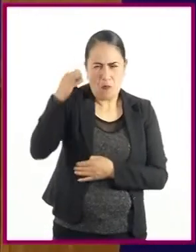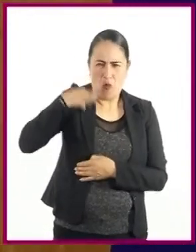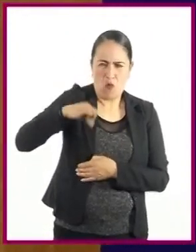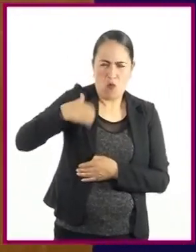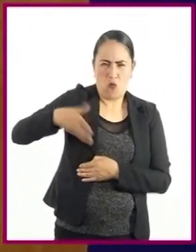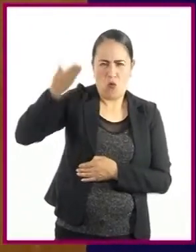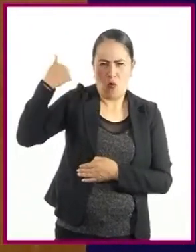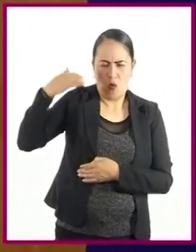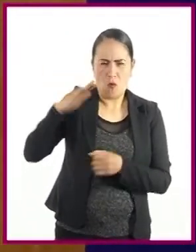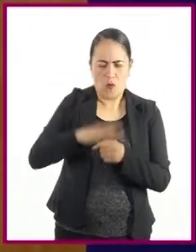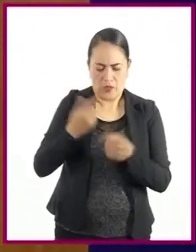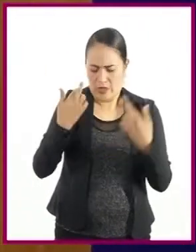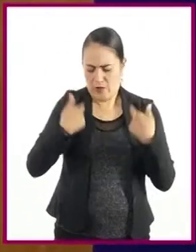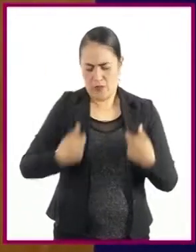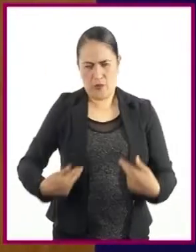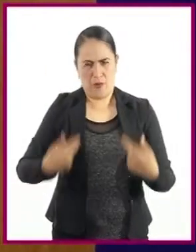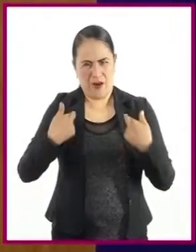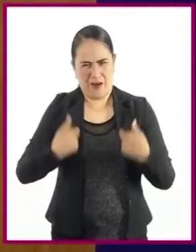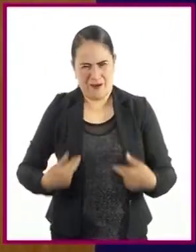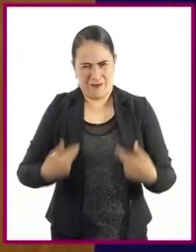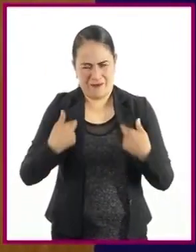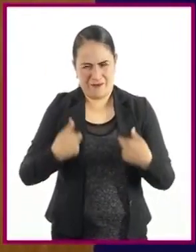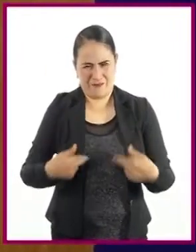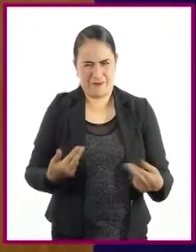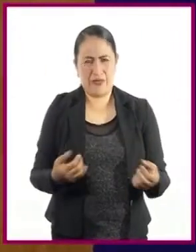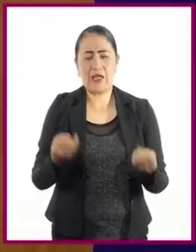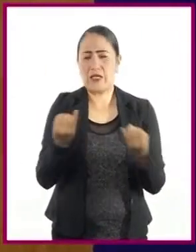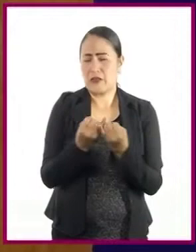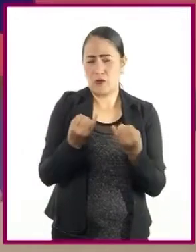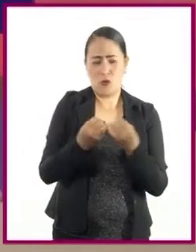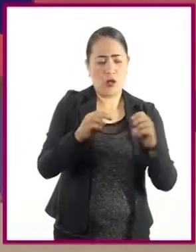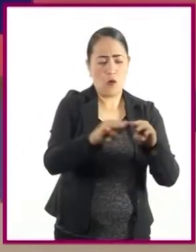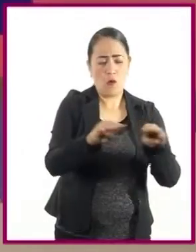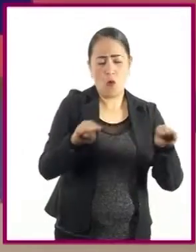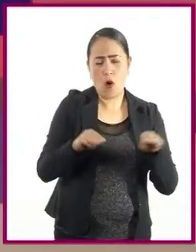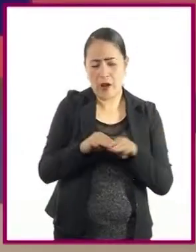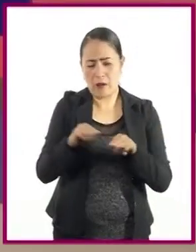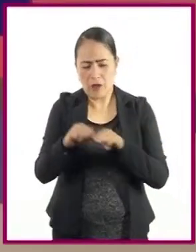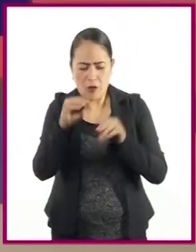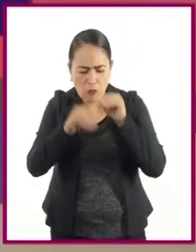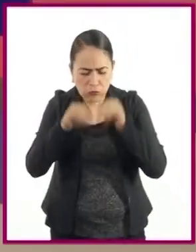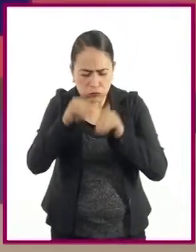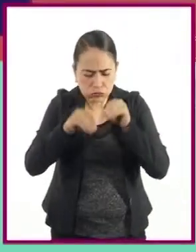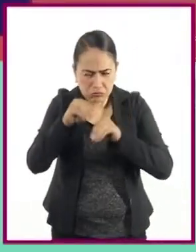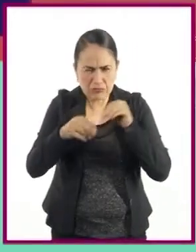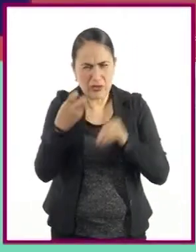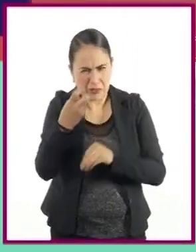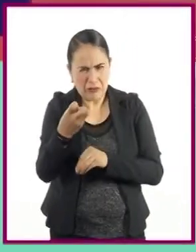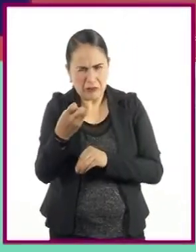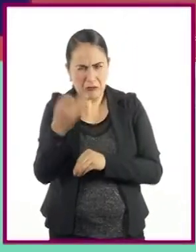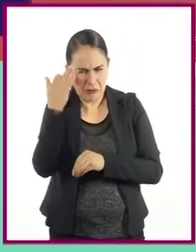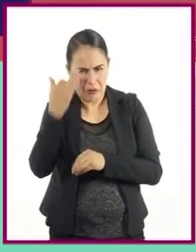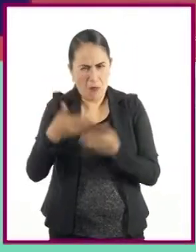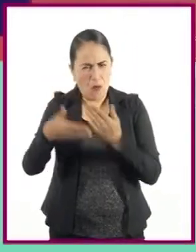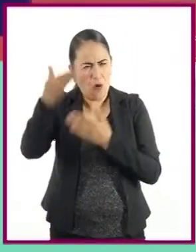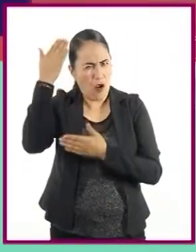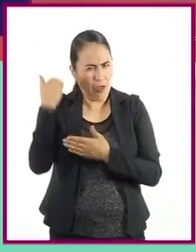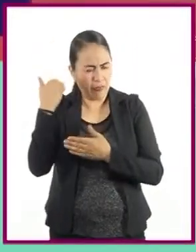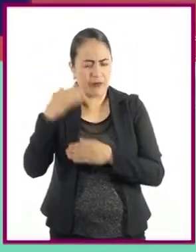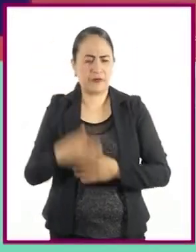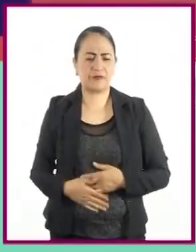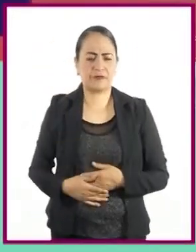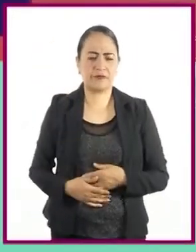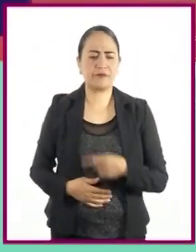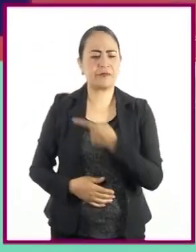de los actores y actrices y por el tipo de muebles y decoración. Muy bien. ¿Y qué ambientes se pueden